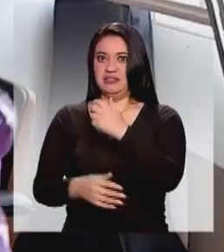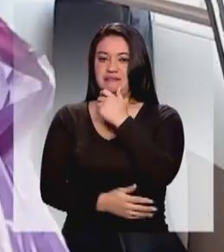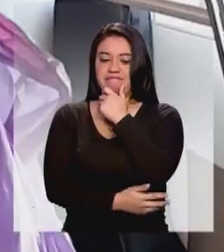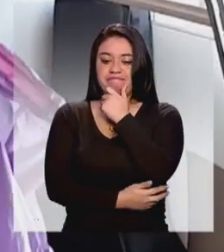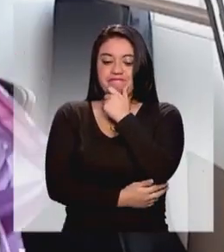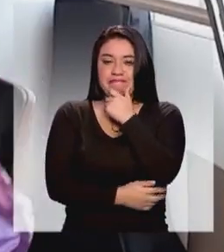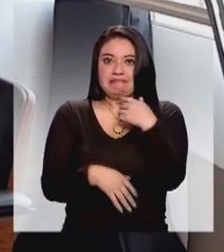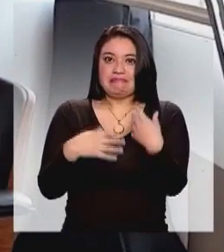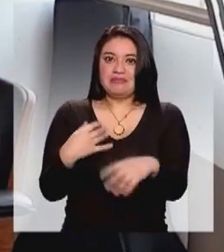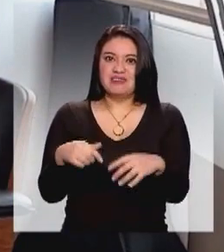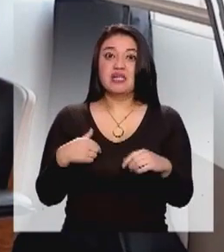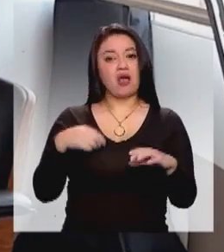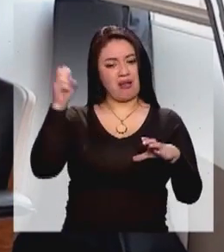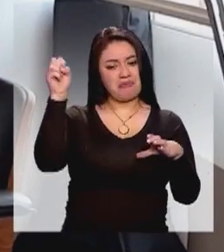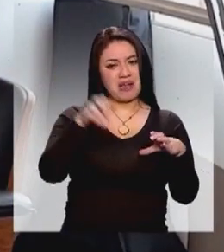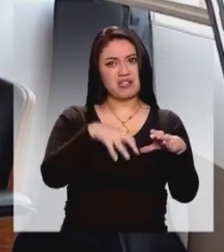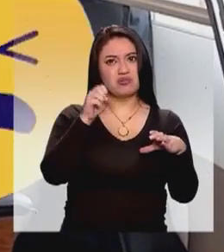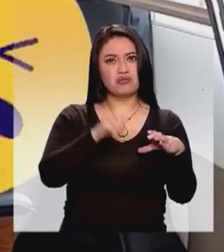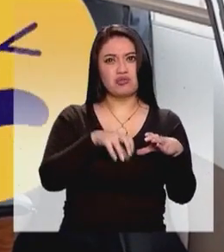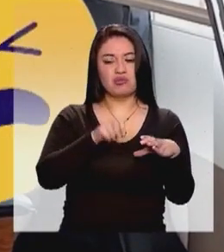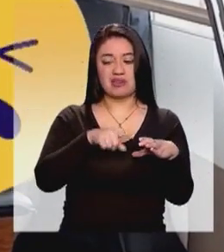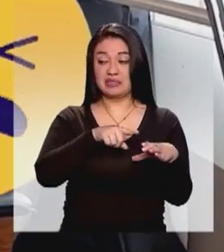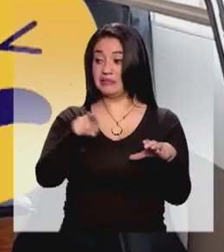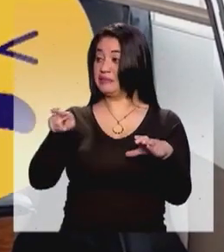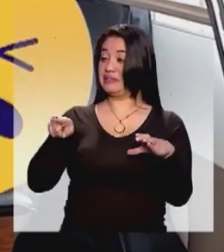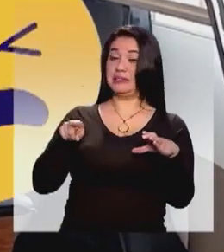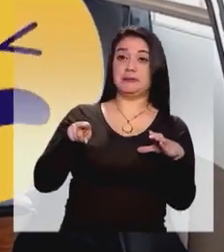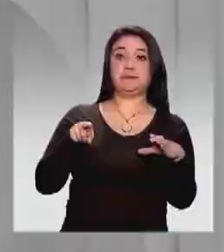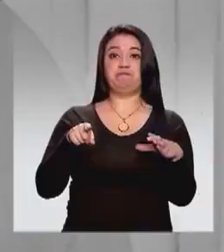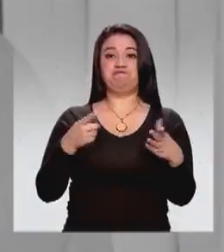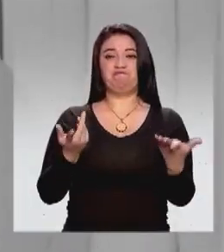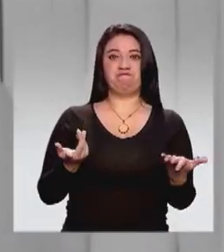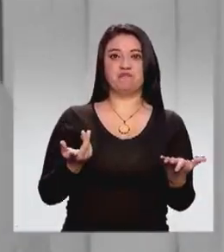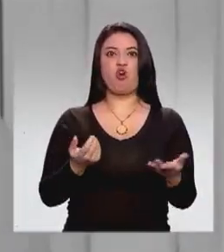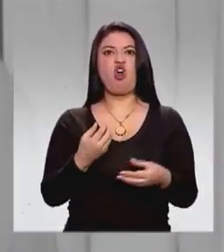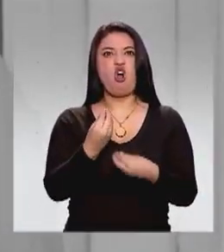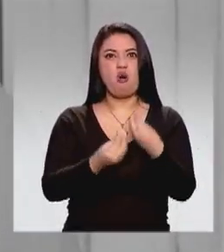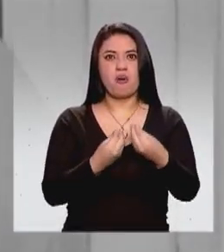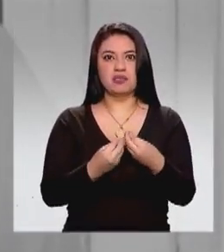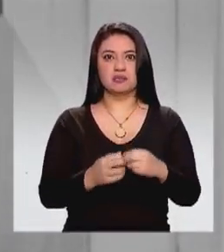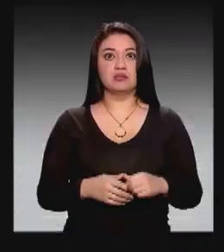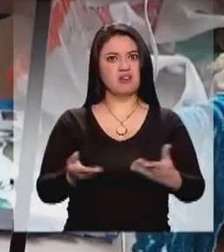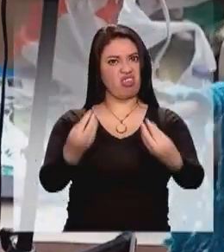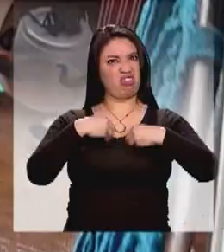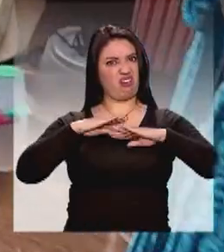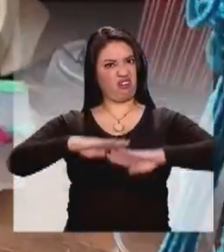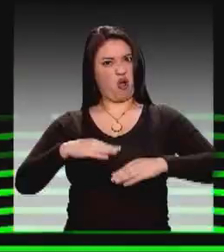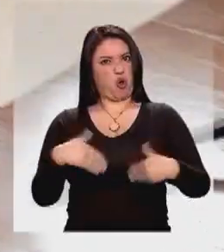Y ahora con toda esta basura aquí, no ayuda mucho. Así que encerrarla.